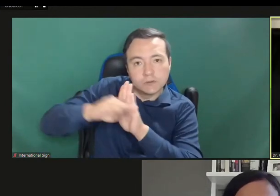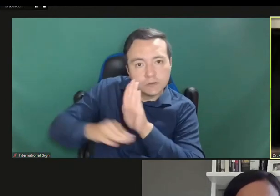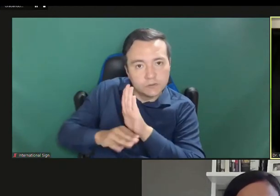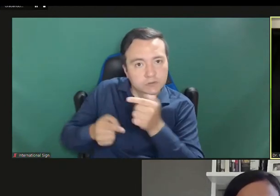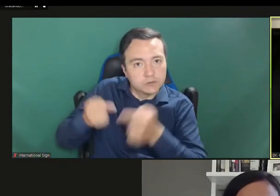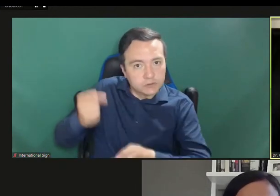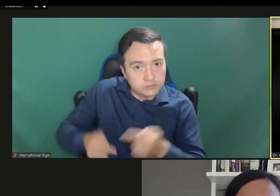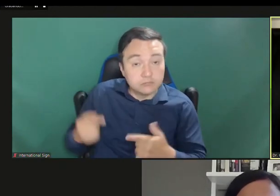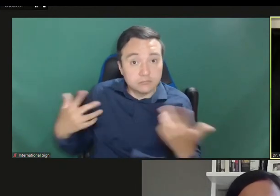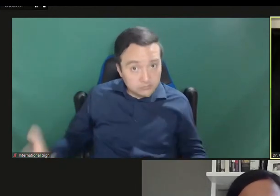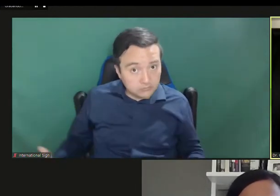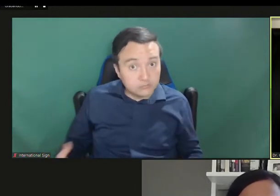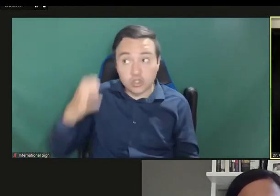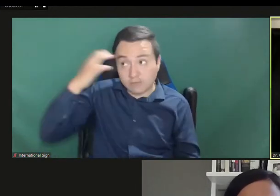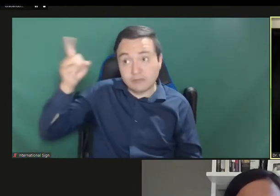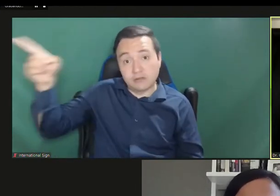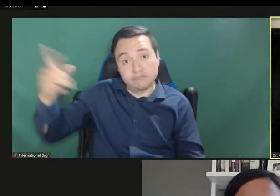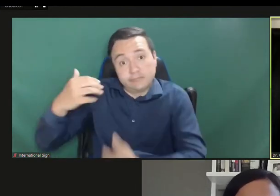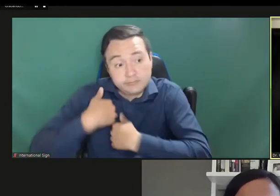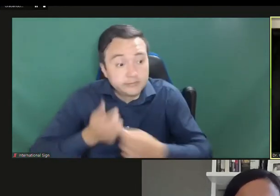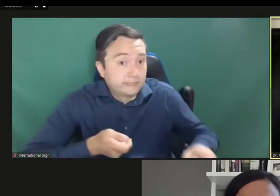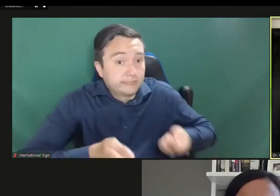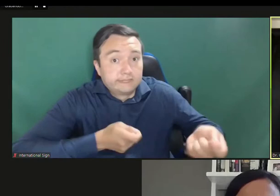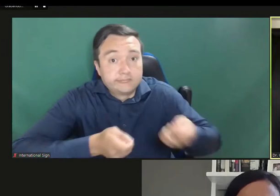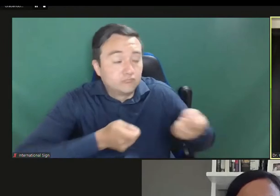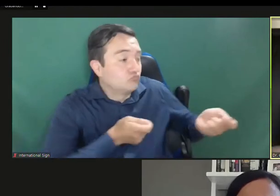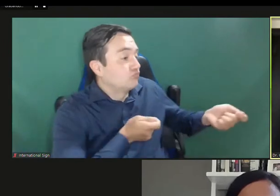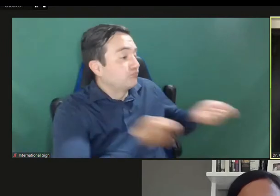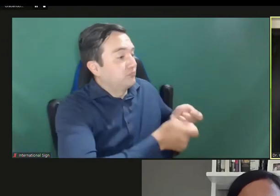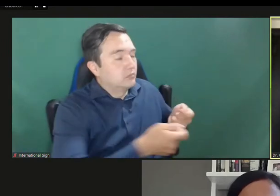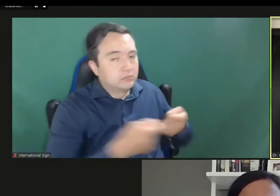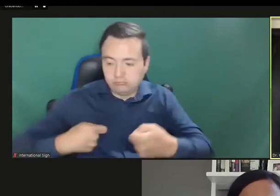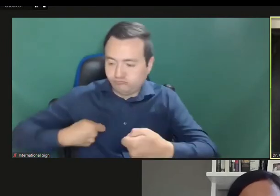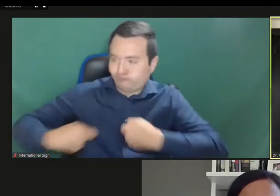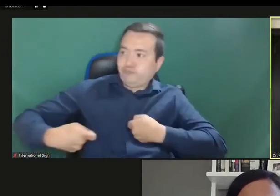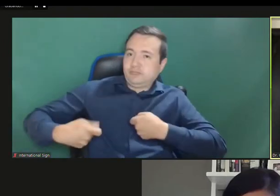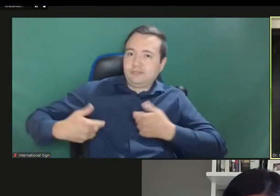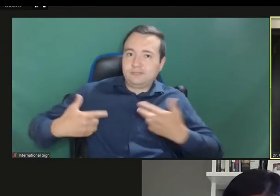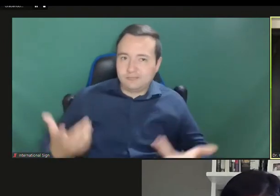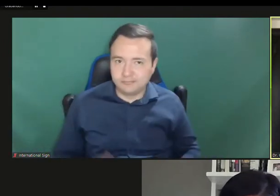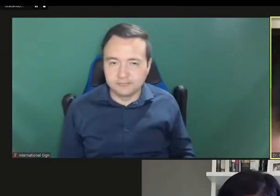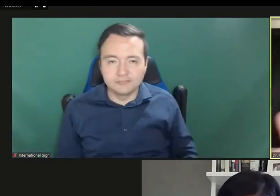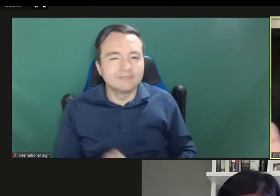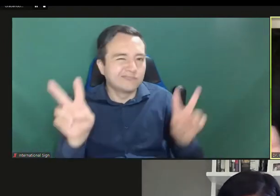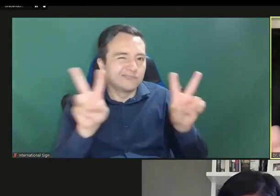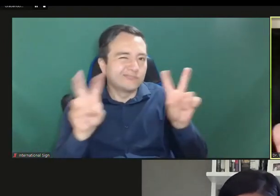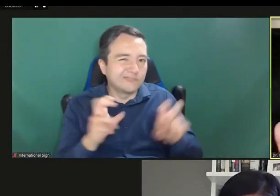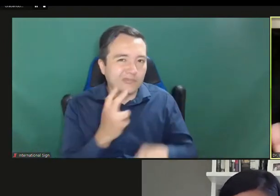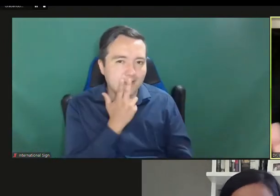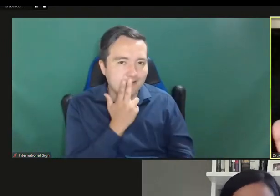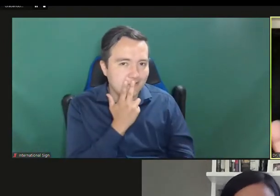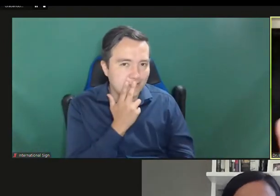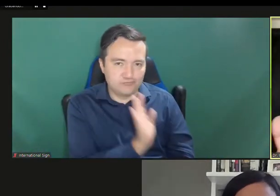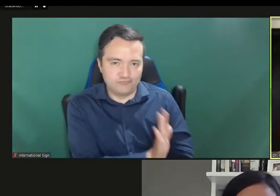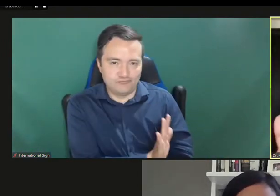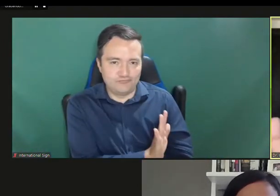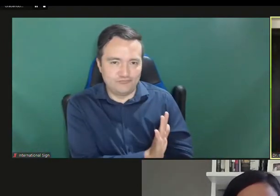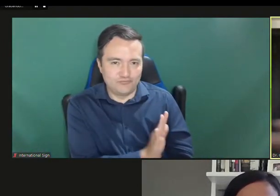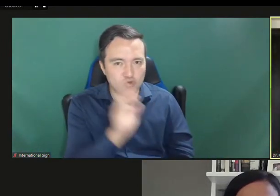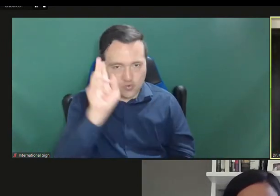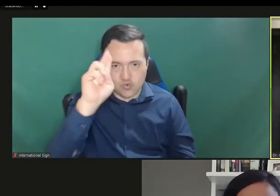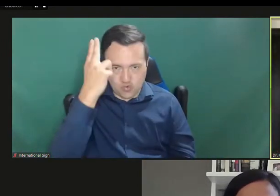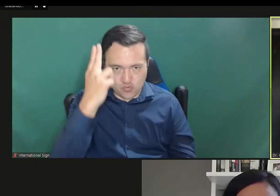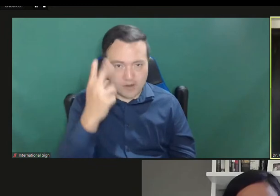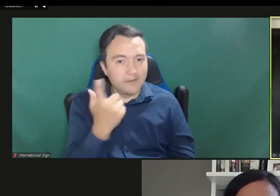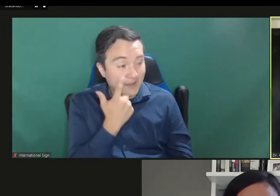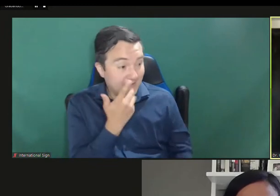y por ende van a regular más estrictamente su producto este es un caso de tabaco pero la manera como se redactó ese laudo es